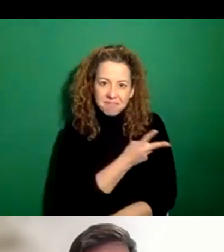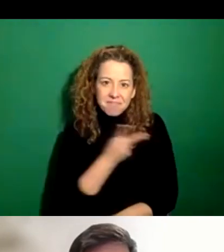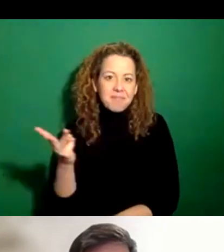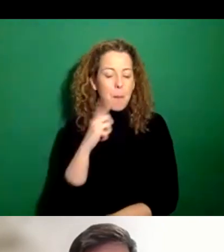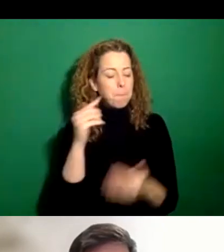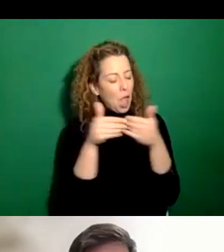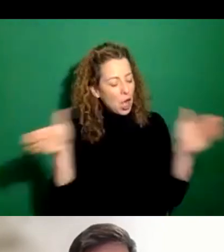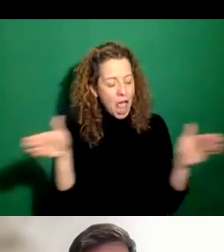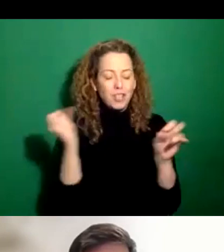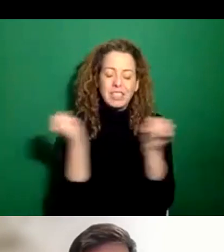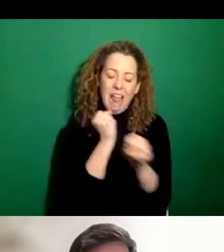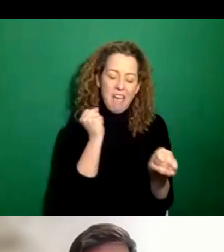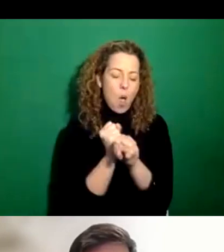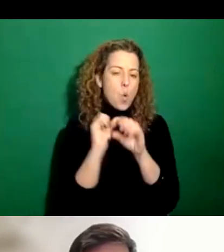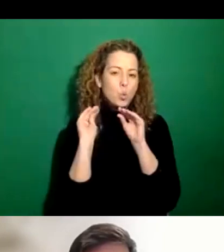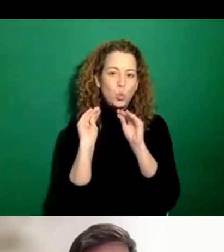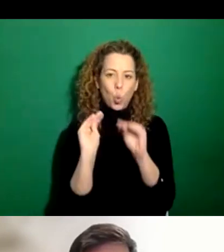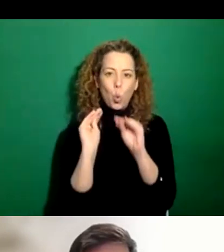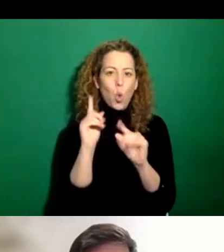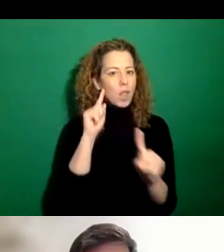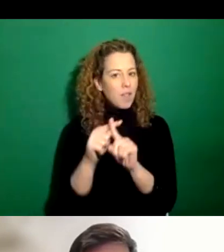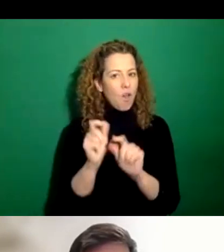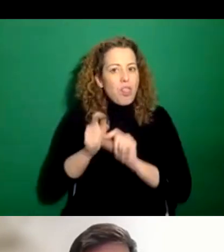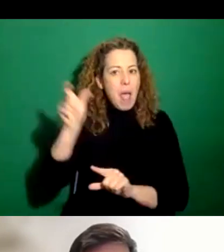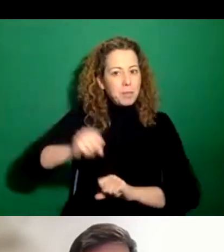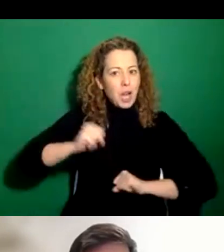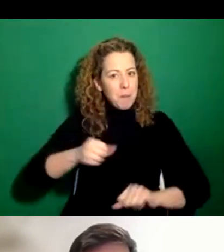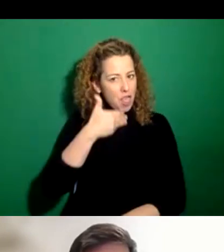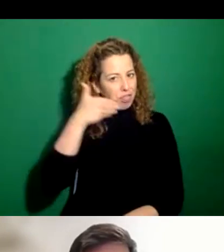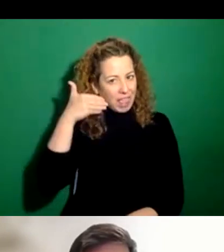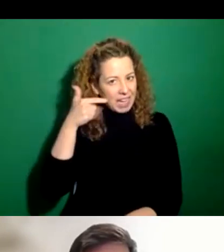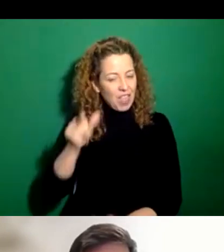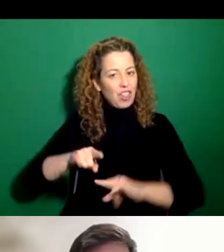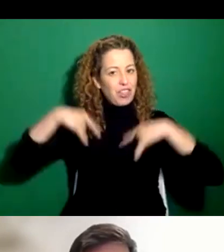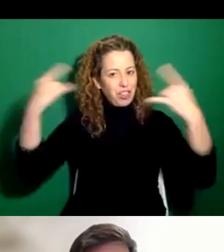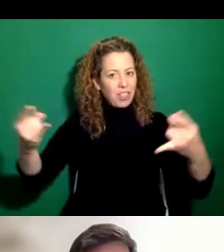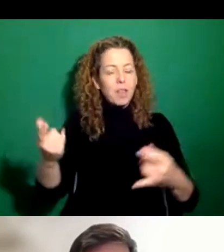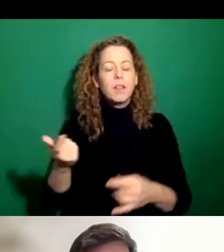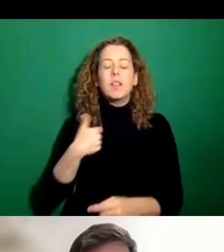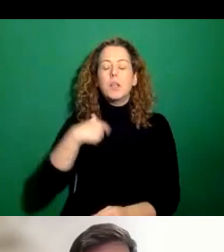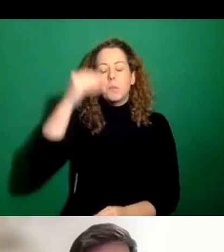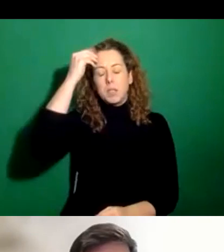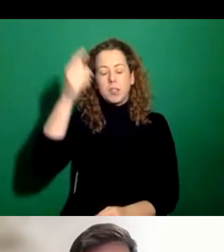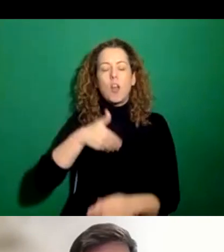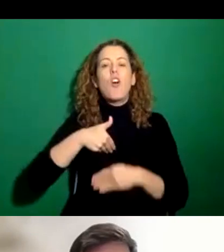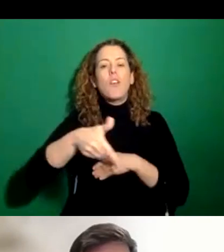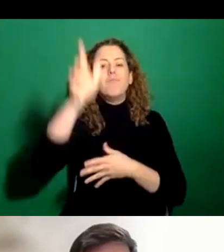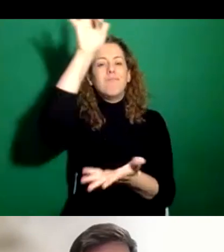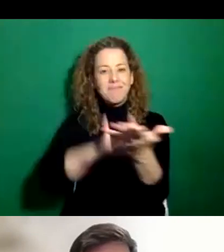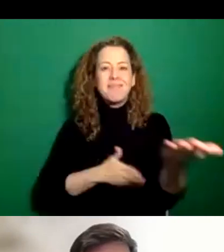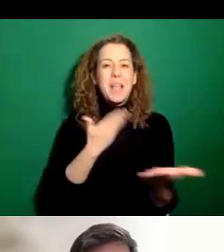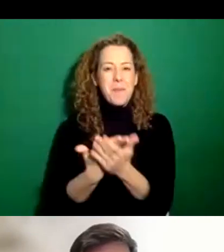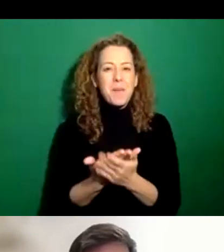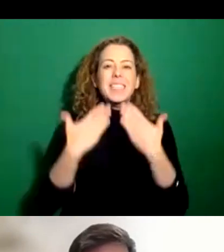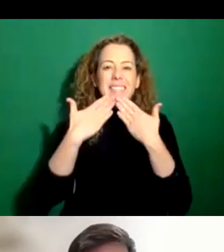pioneros en el trabajo para dignificar a las personas mayores, y yo creo que nos emplazamos para una próxima.